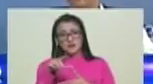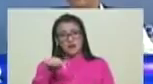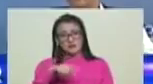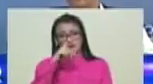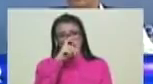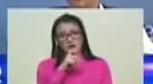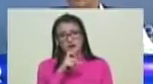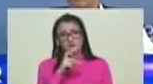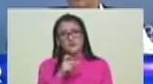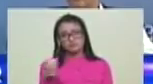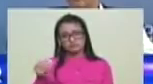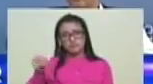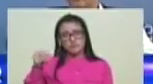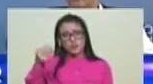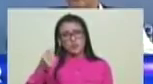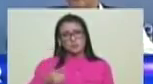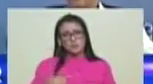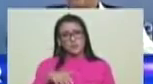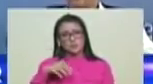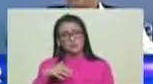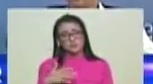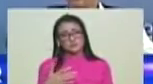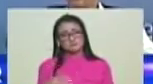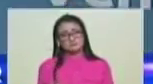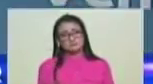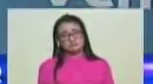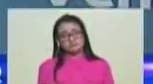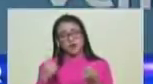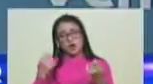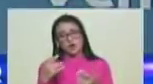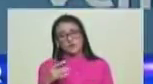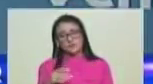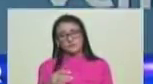que son muchos, menos fracasó en Venezuela,